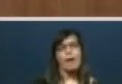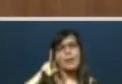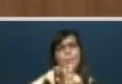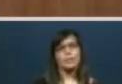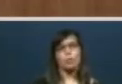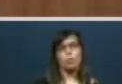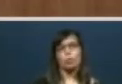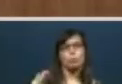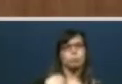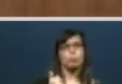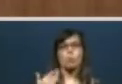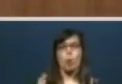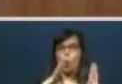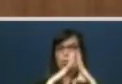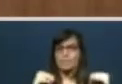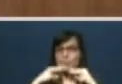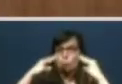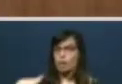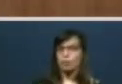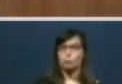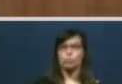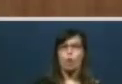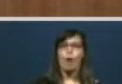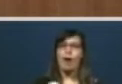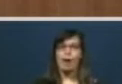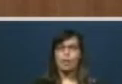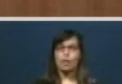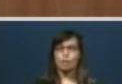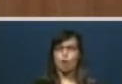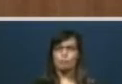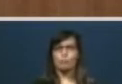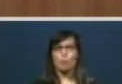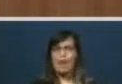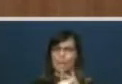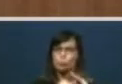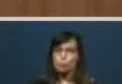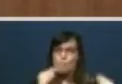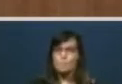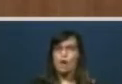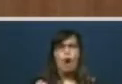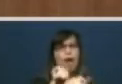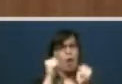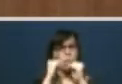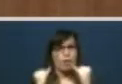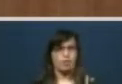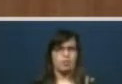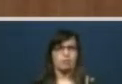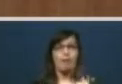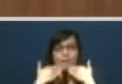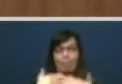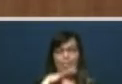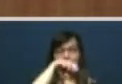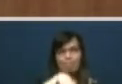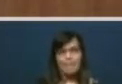logrado que todas nuestras universidades públicas estén viendo mejorar sus infraestructuras a pesar de la crisis con centros ya